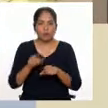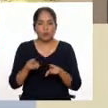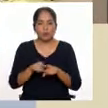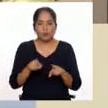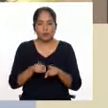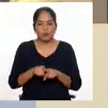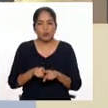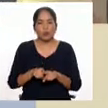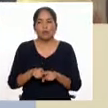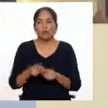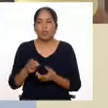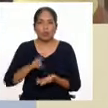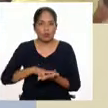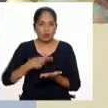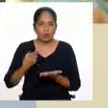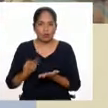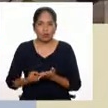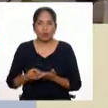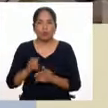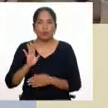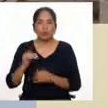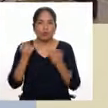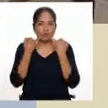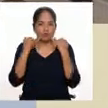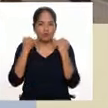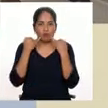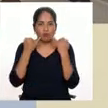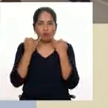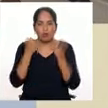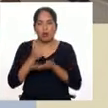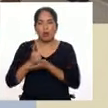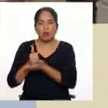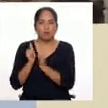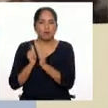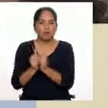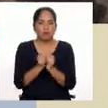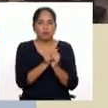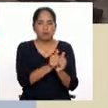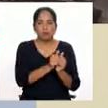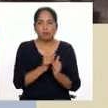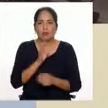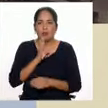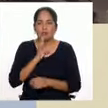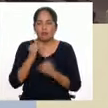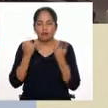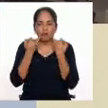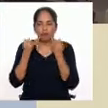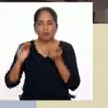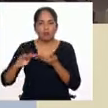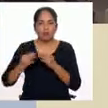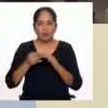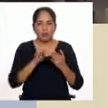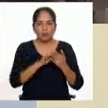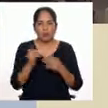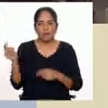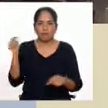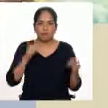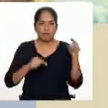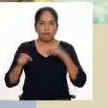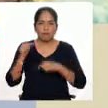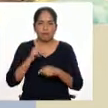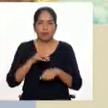con traductores en las lenguas originarias para poder ayudar a las diferentes personas que vienen a